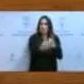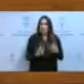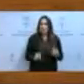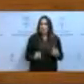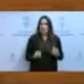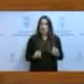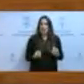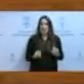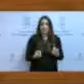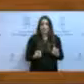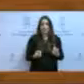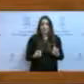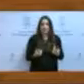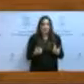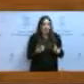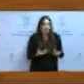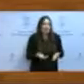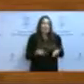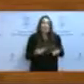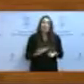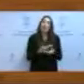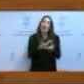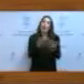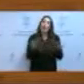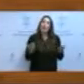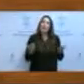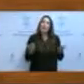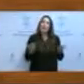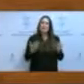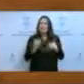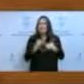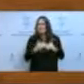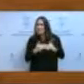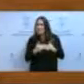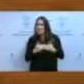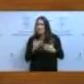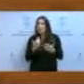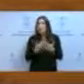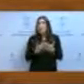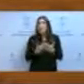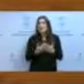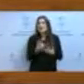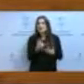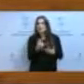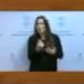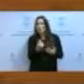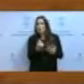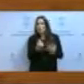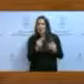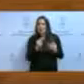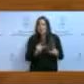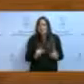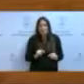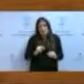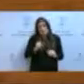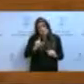es aceptable que constantemente la oferta más baja, la propuesta económica más baja, sea la que más